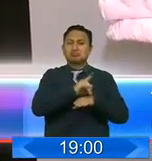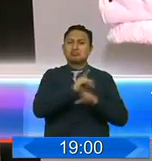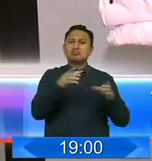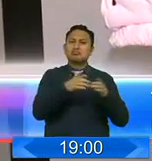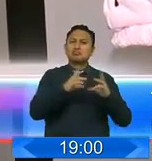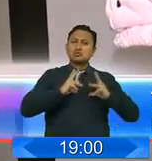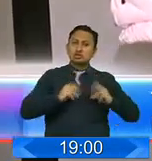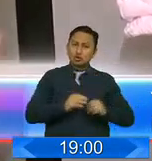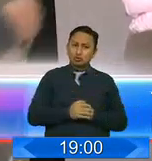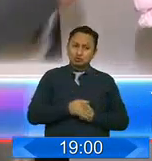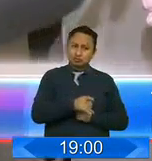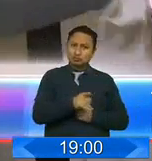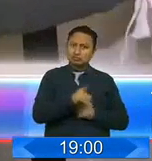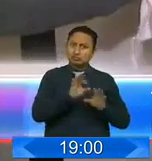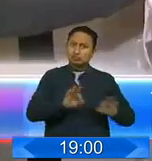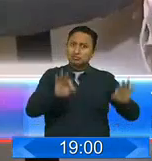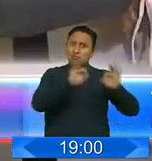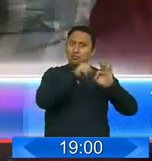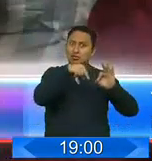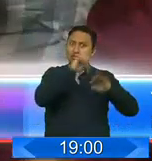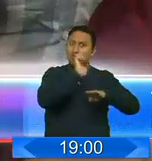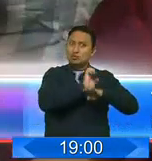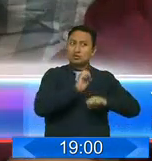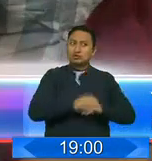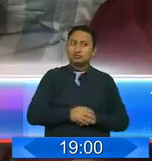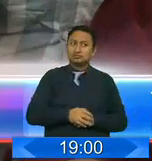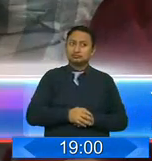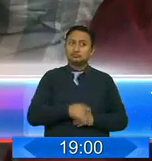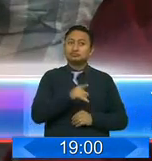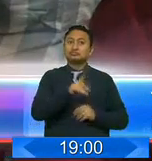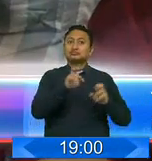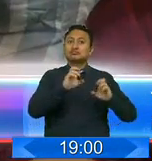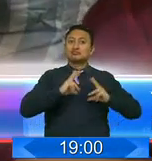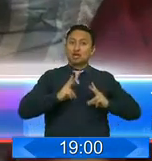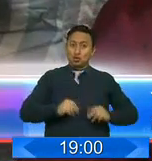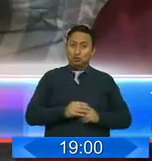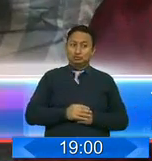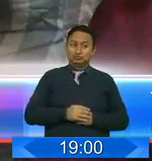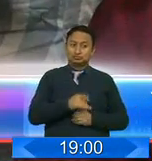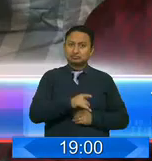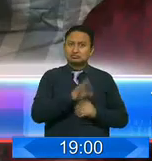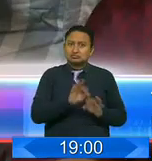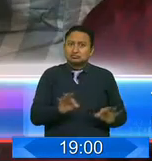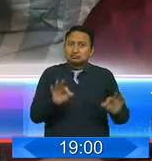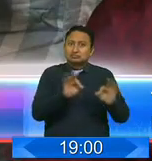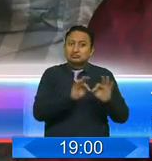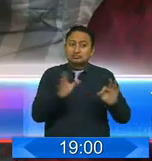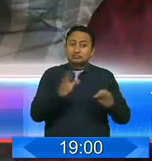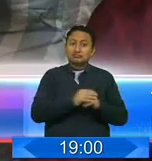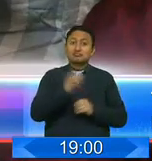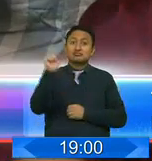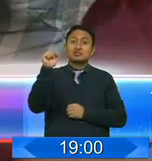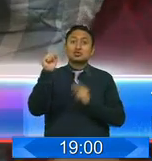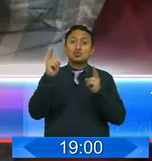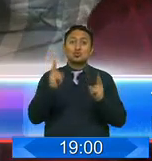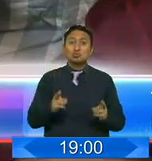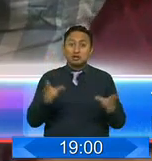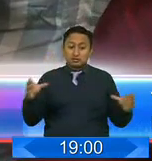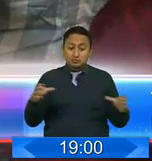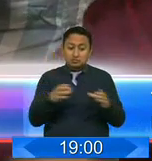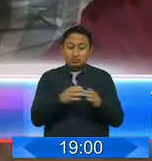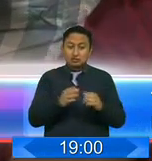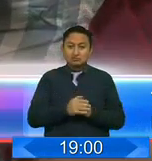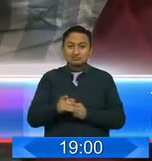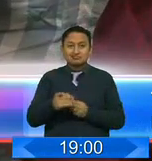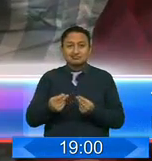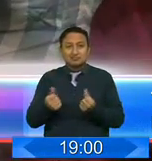que es uno de los sectores fundamentales para el país. Que el área de salud es parte de los derechos humanos, atender con